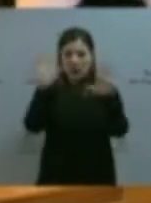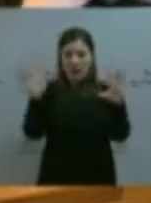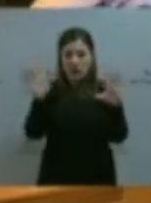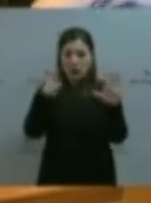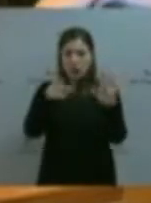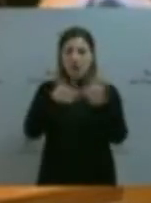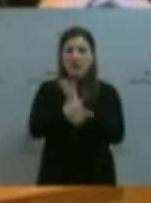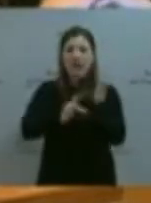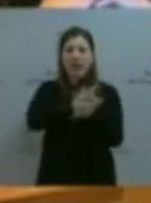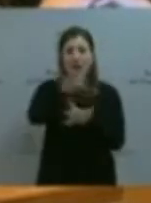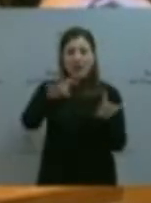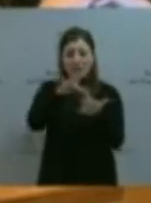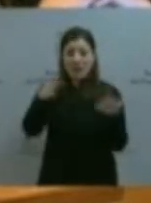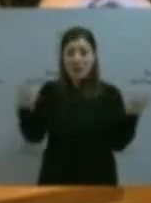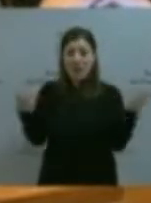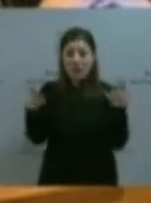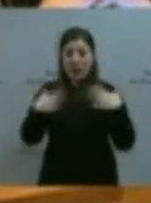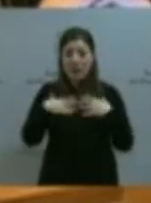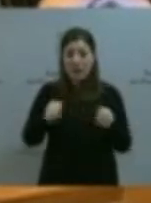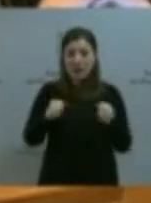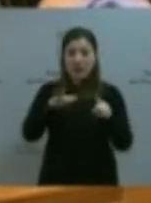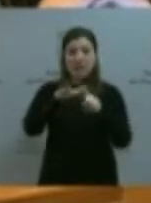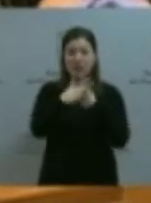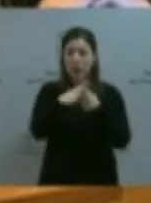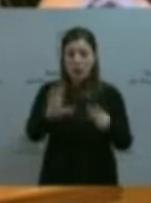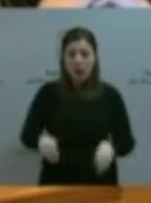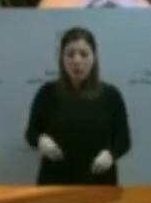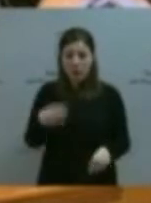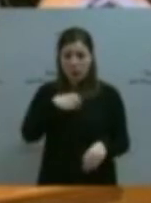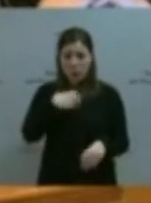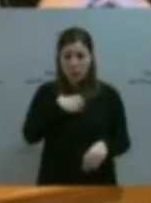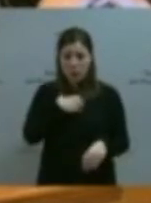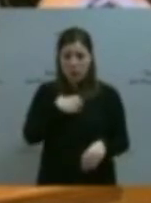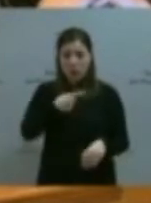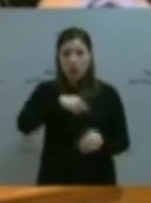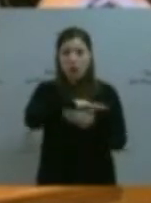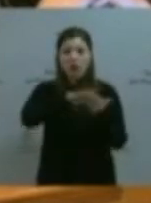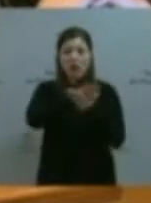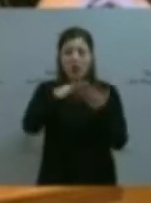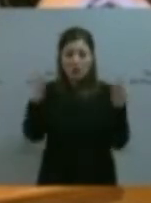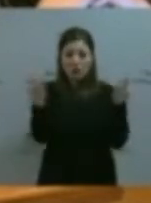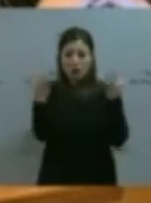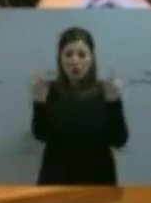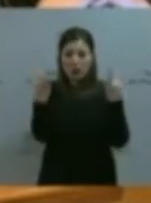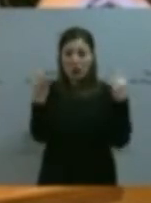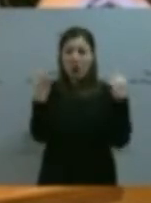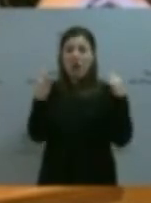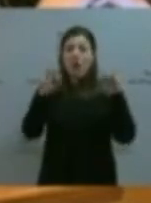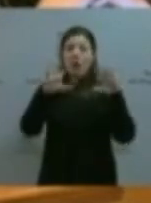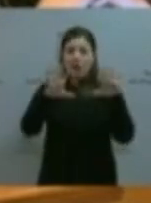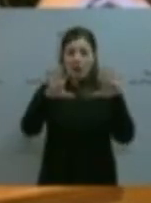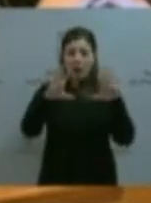que es absolutamente inaceptable, donde estamos hablando de una de las 10 áreas sanitarias más saturadas del Estado,